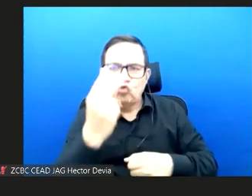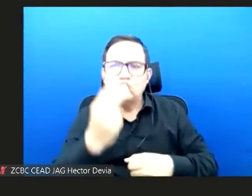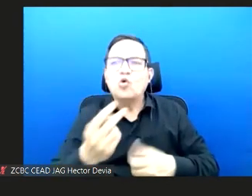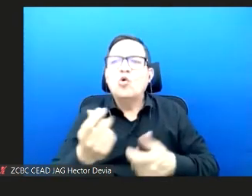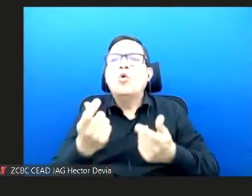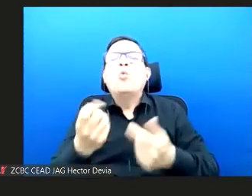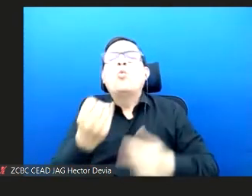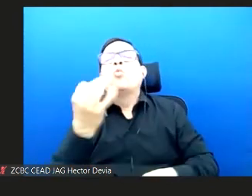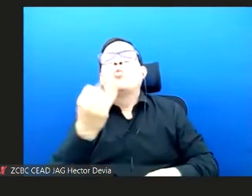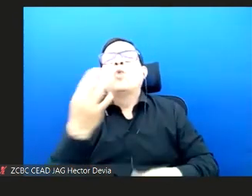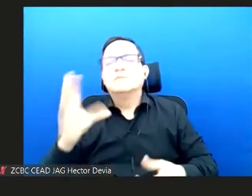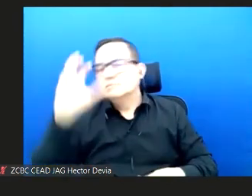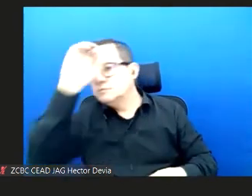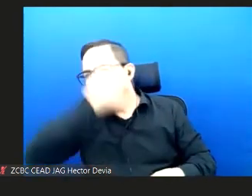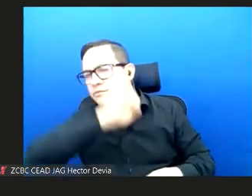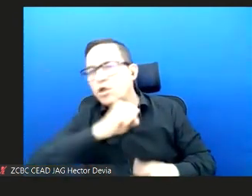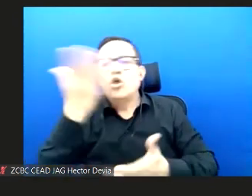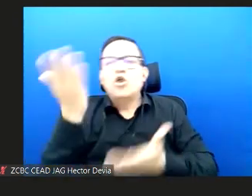¿En dónde me tengo que fijar?